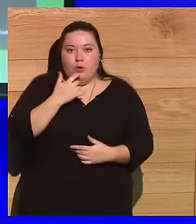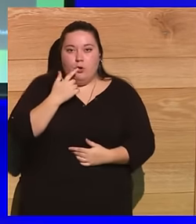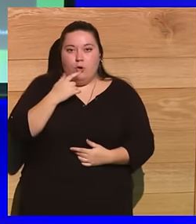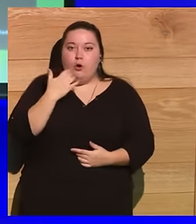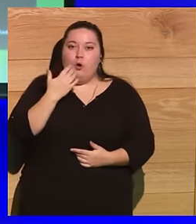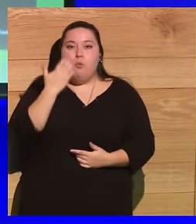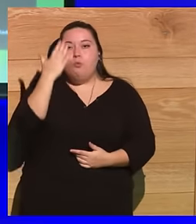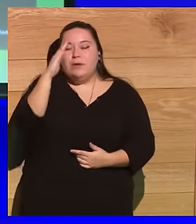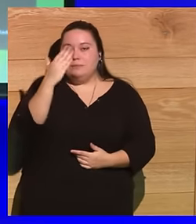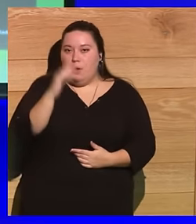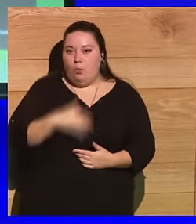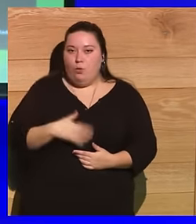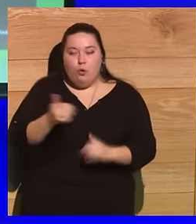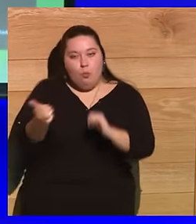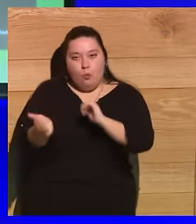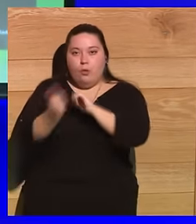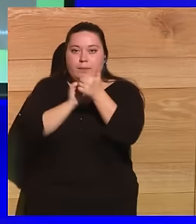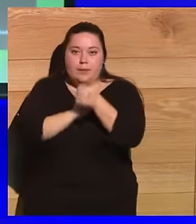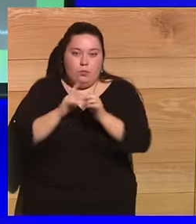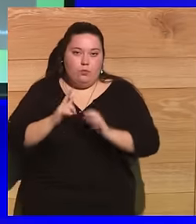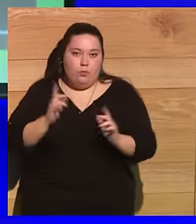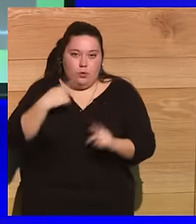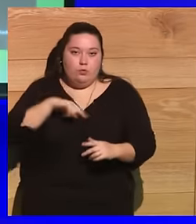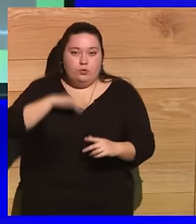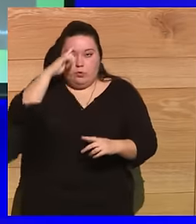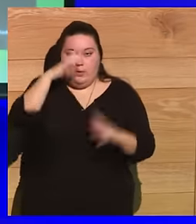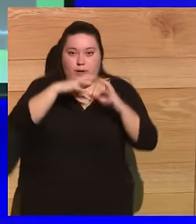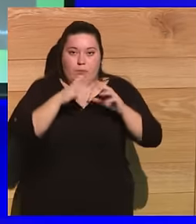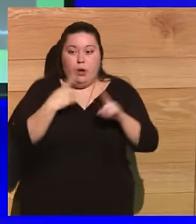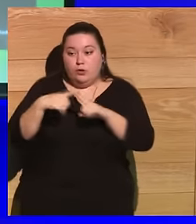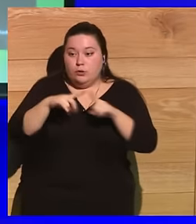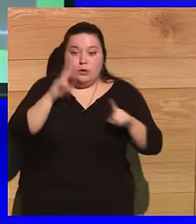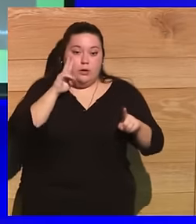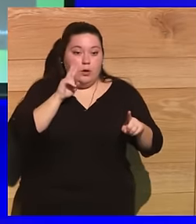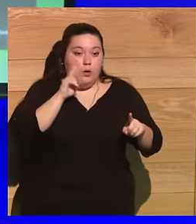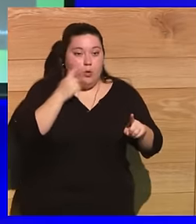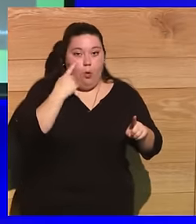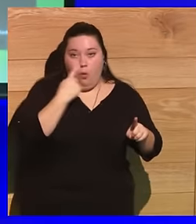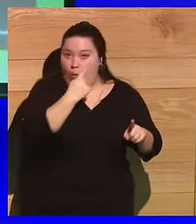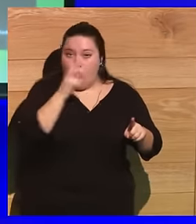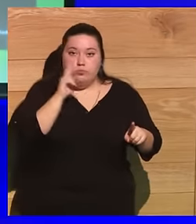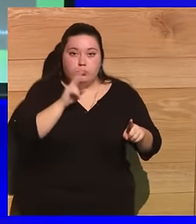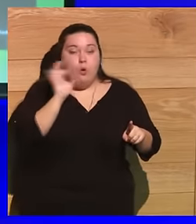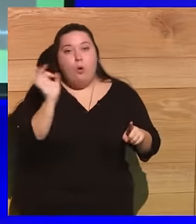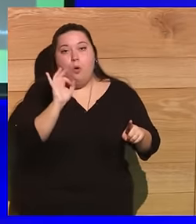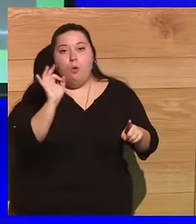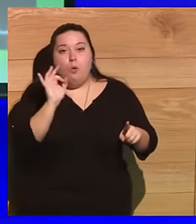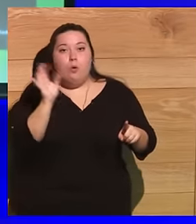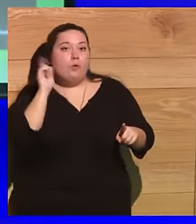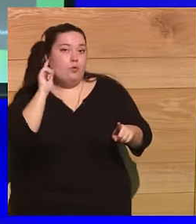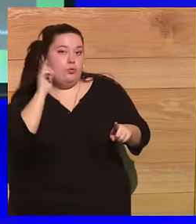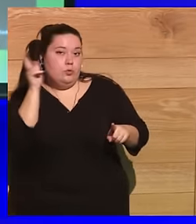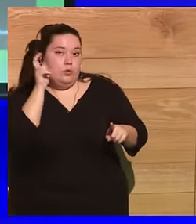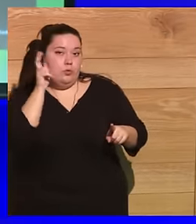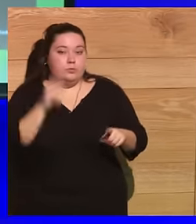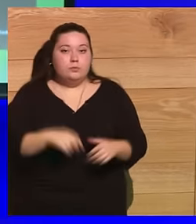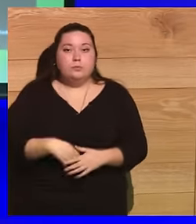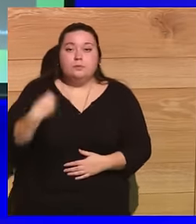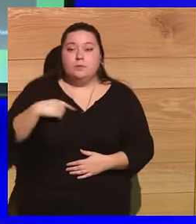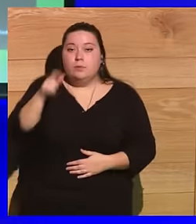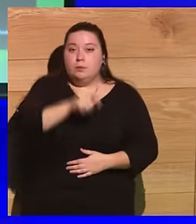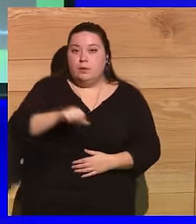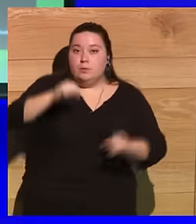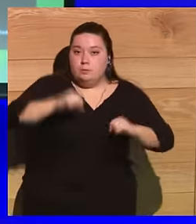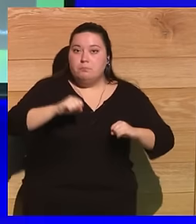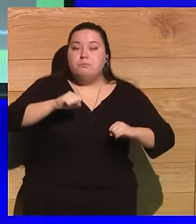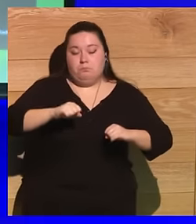efecto espejo, imitando dentro de nuestro cerebro lo que estamos observando con los ojos, o en este caso con los oídos. Los adultos